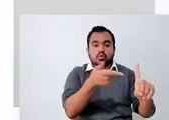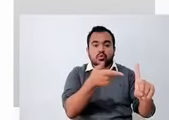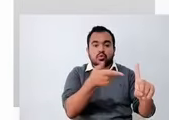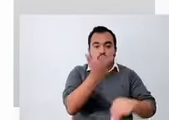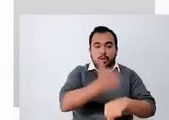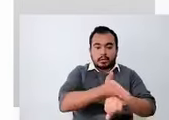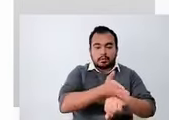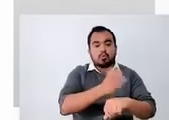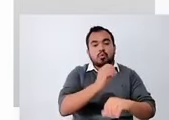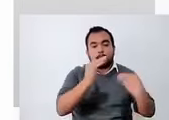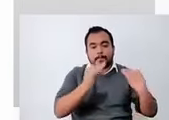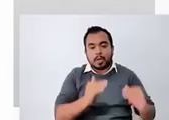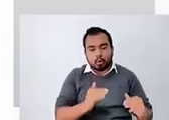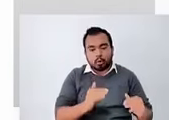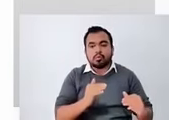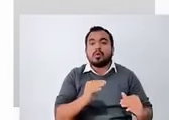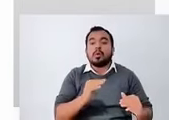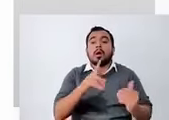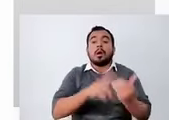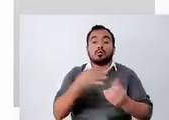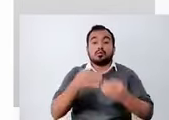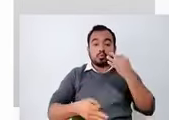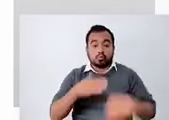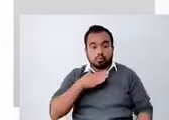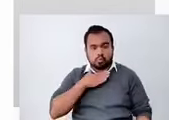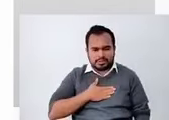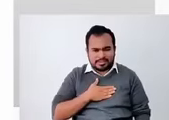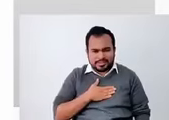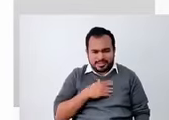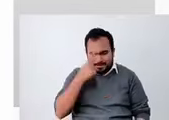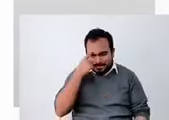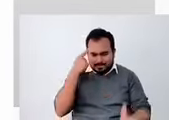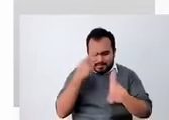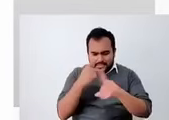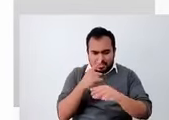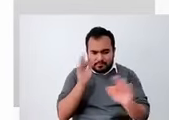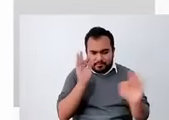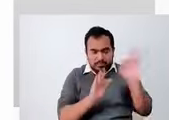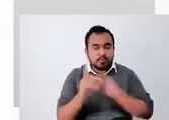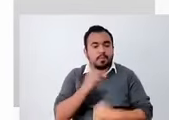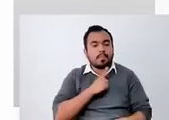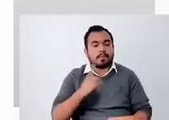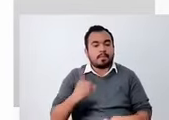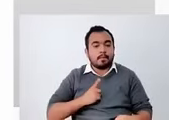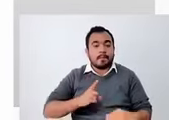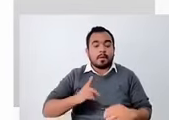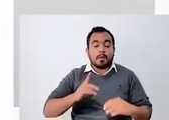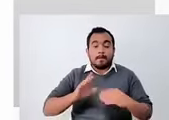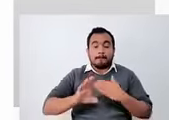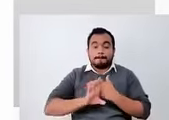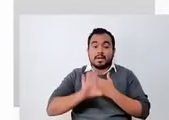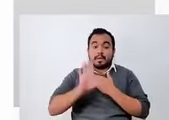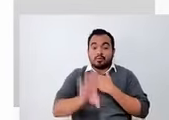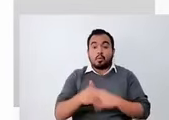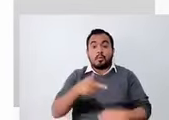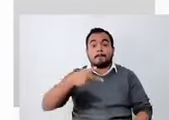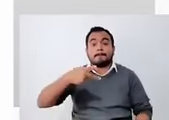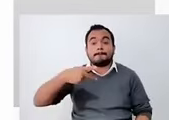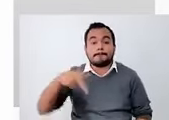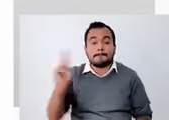justicia y tan metafísico que tenemos que ir a la prevención. Pero se vincula con un consecuencialismo que es deliberadamente